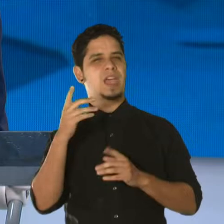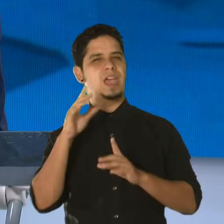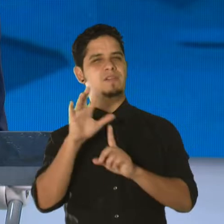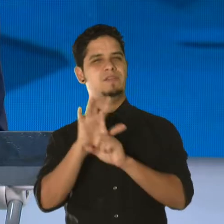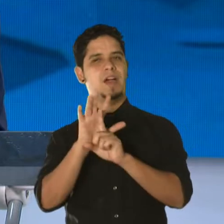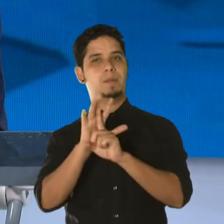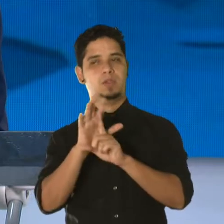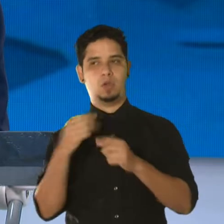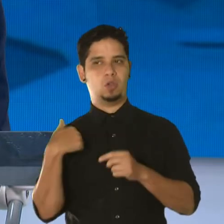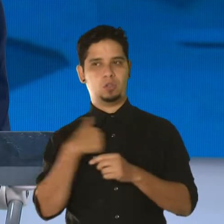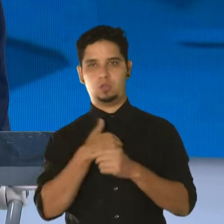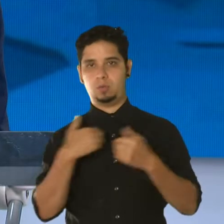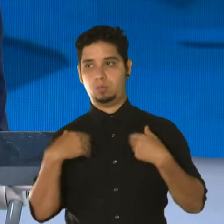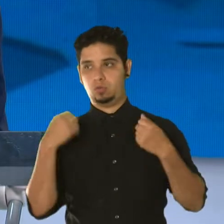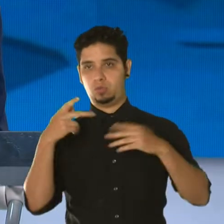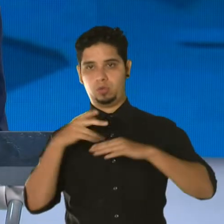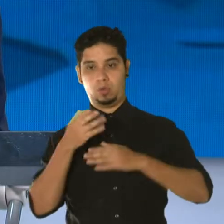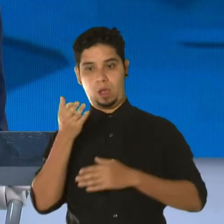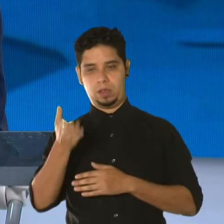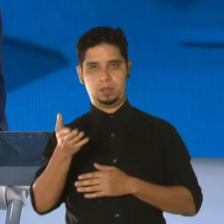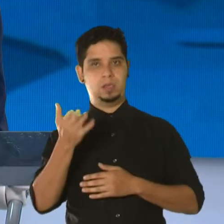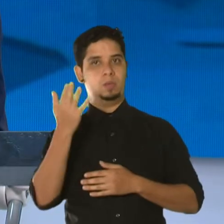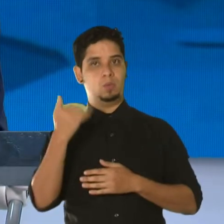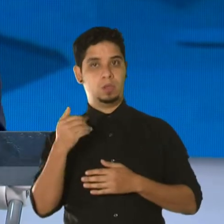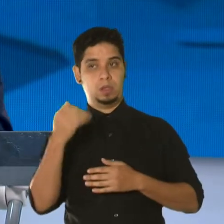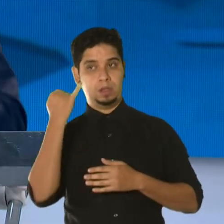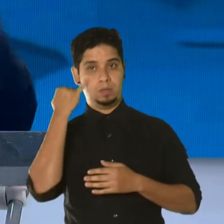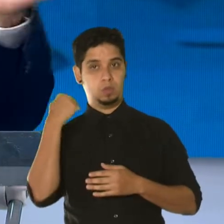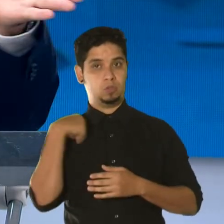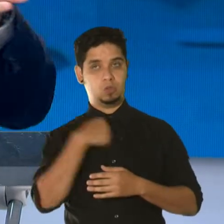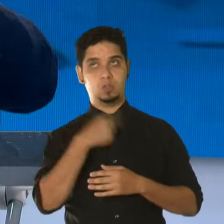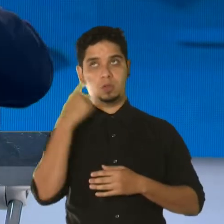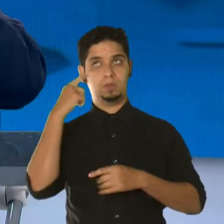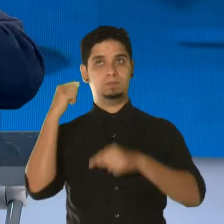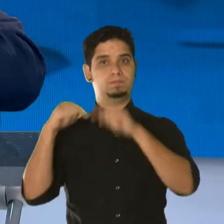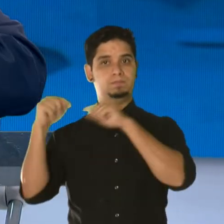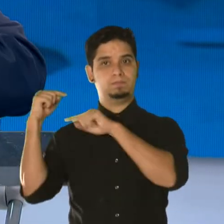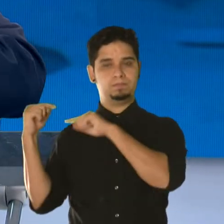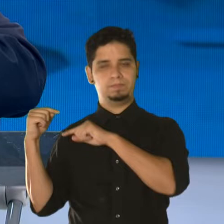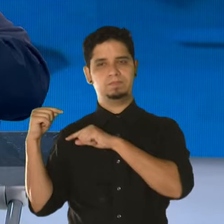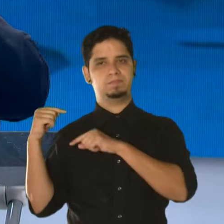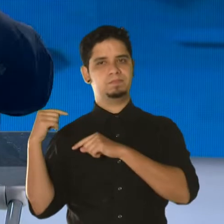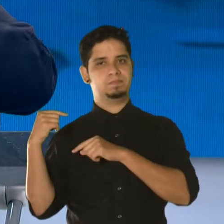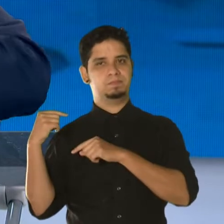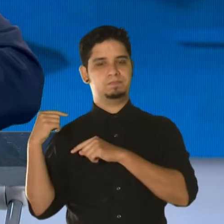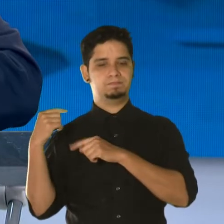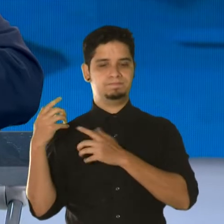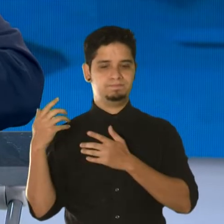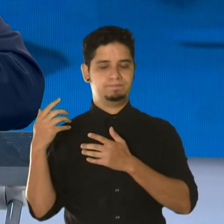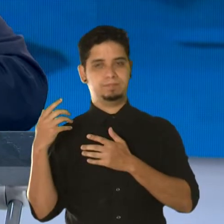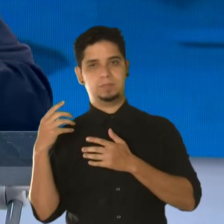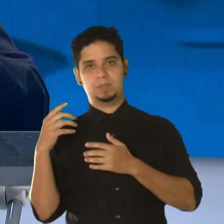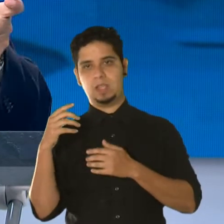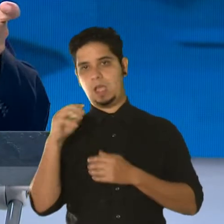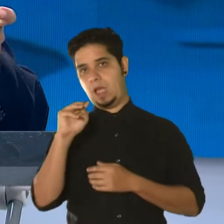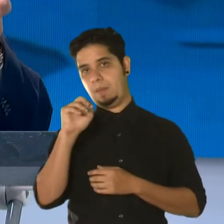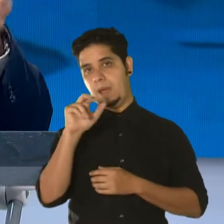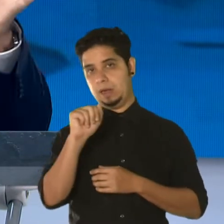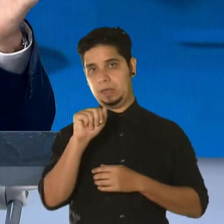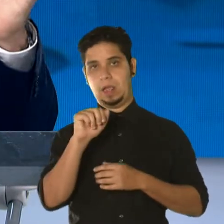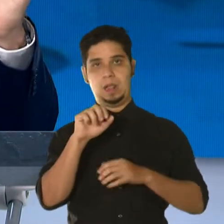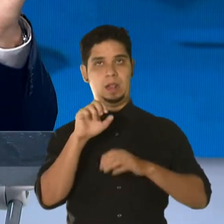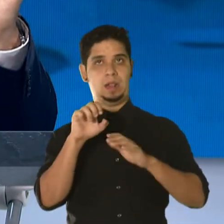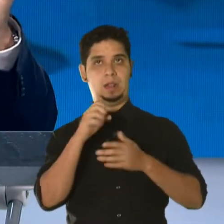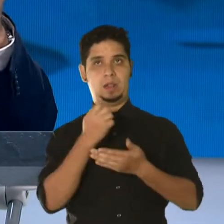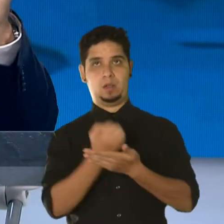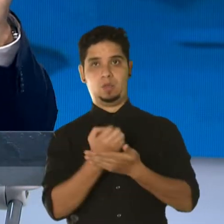cuantos, porque si vienen a pensar, nos remontamos mucho más para atrás, de entre 2006 y 2000, hacia María, la economía como